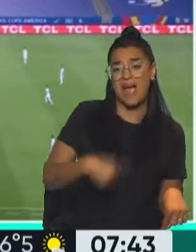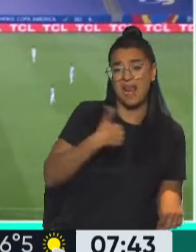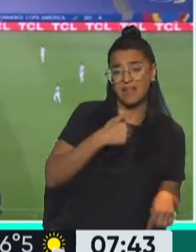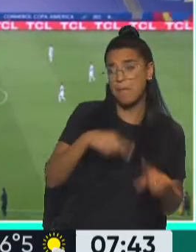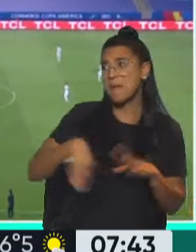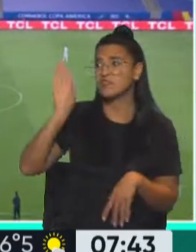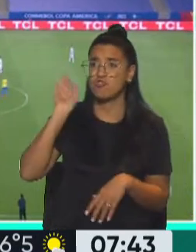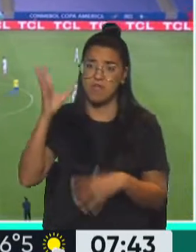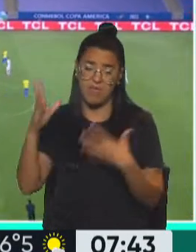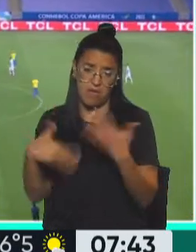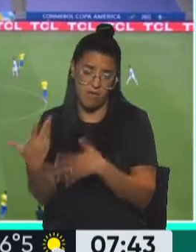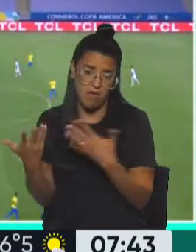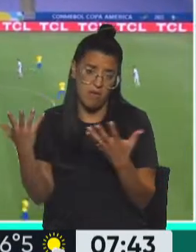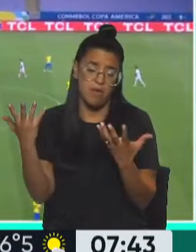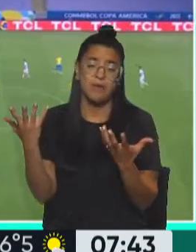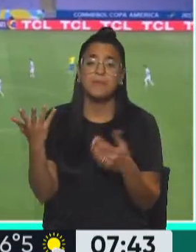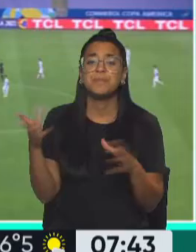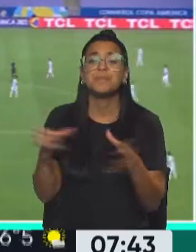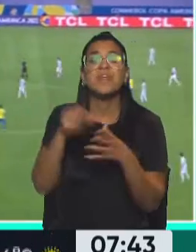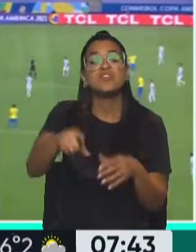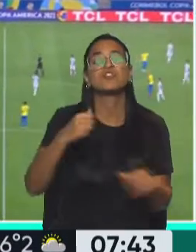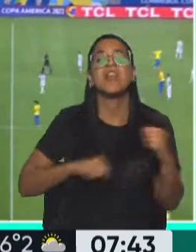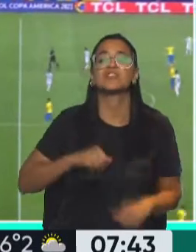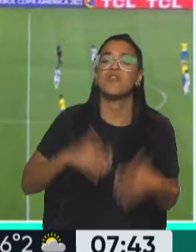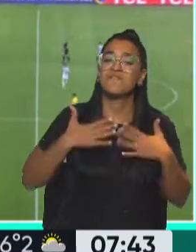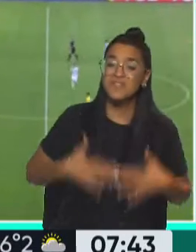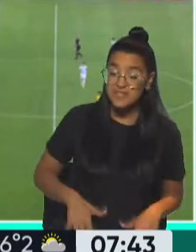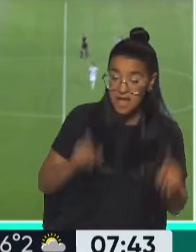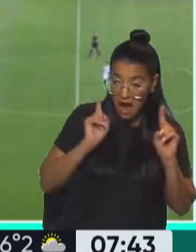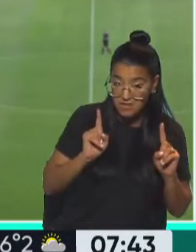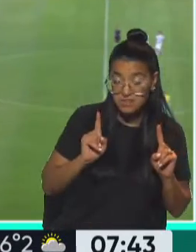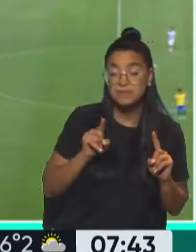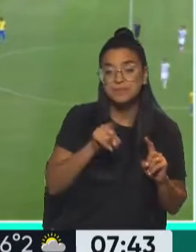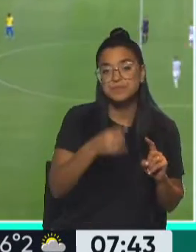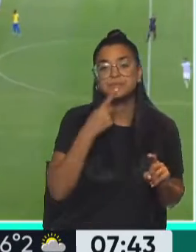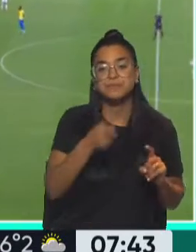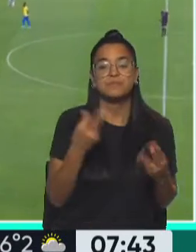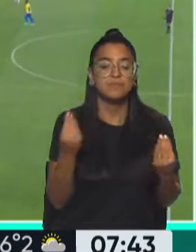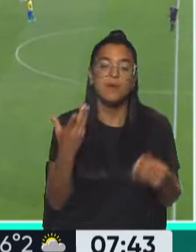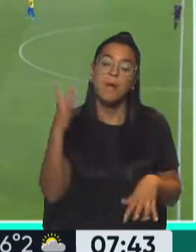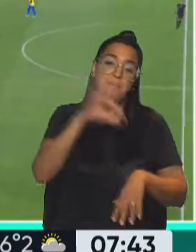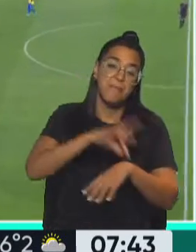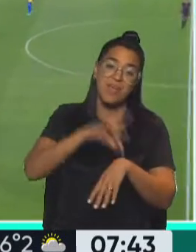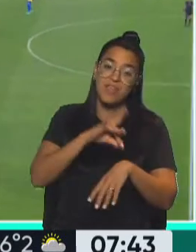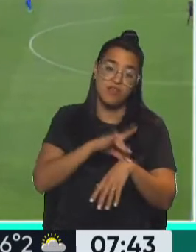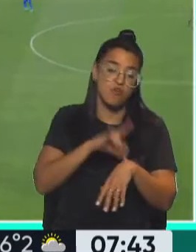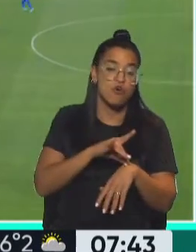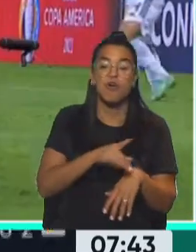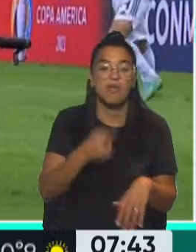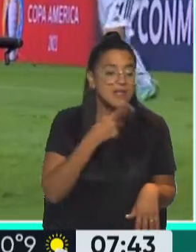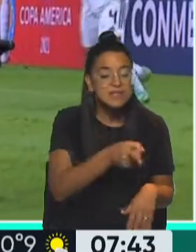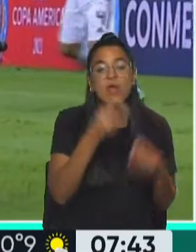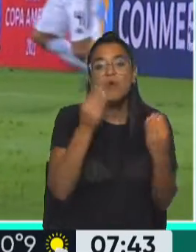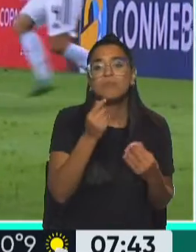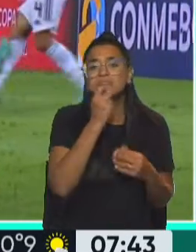de las selecciones participantes. Estas fueron lesiones físicas, ¿no? Las lesiones físicas determina un médico traumatólogo cuál es el